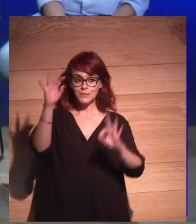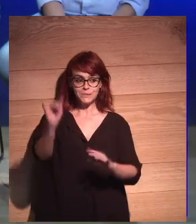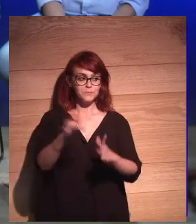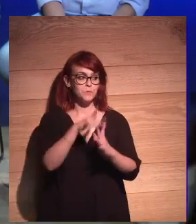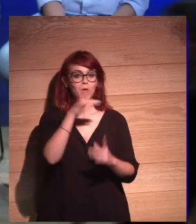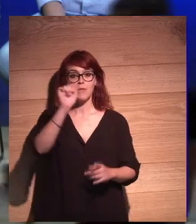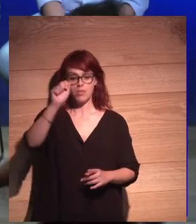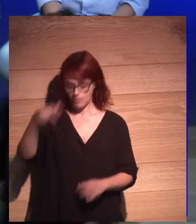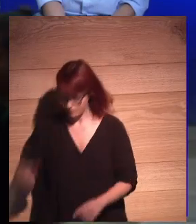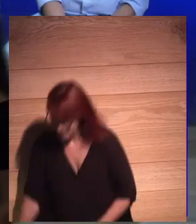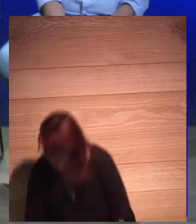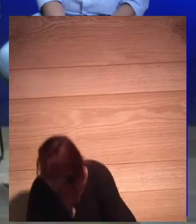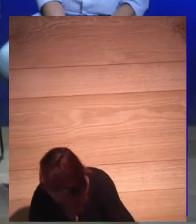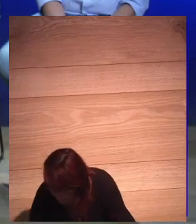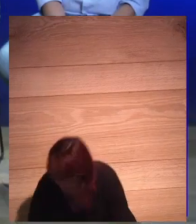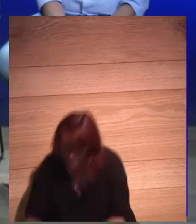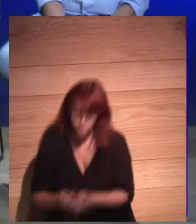Ian.